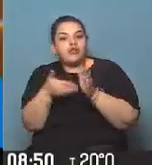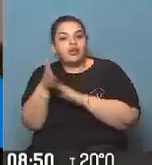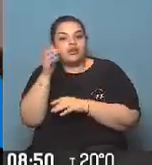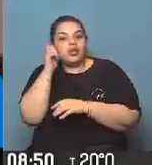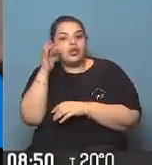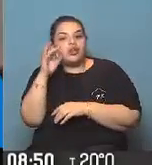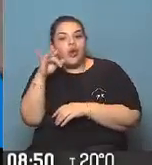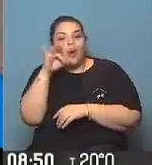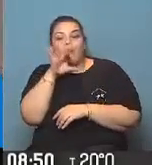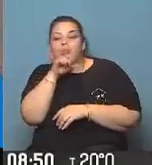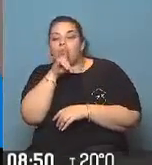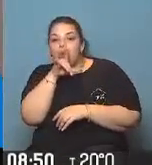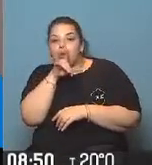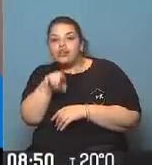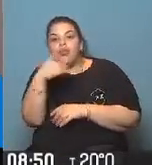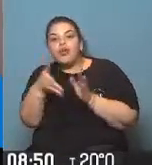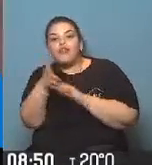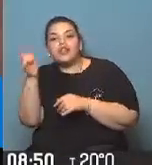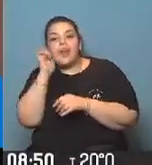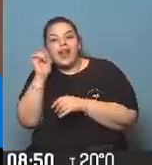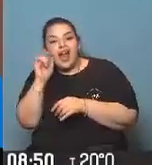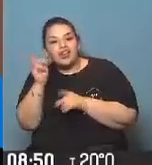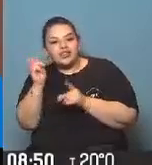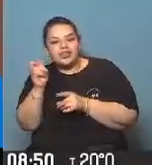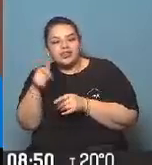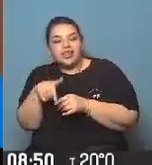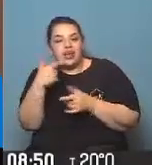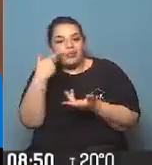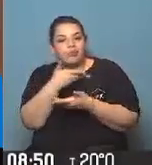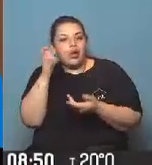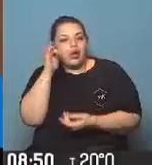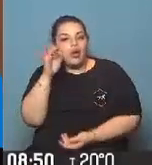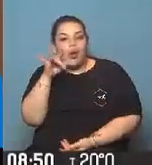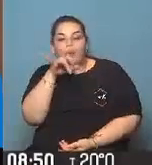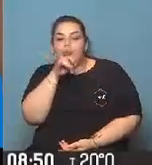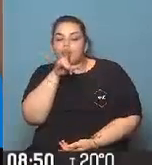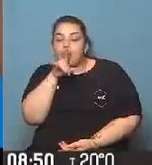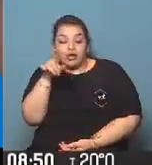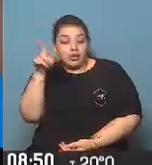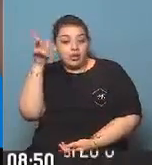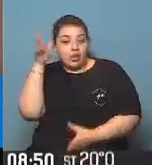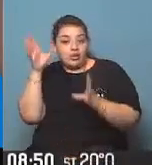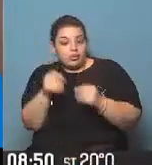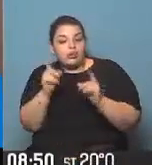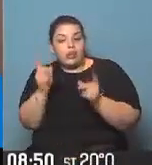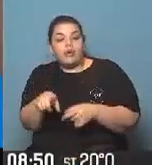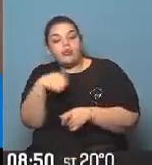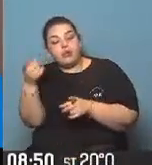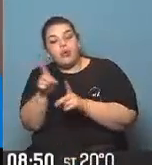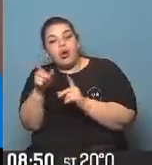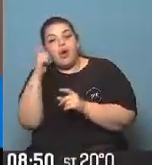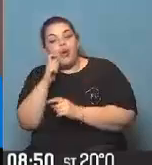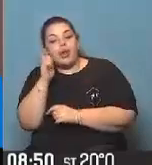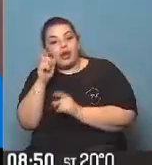te fuiste al Arteplex de Belgrano. Así es, y bueno, exactamente, se está dando en el Gomón a las 20 horas, en el Arte Multiplex Belgrano 2240,